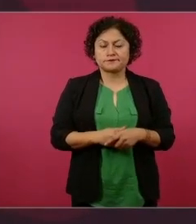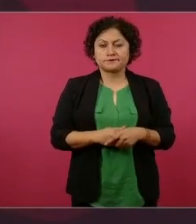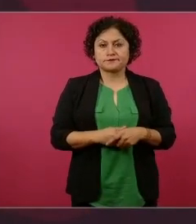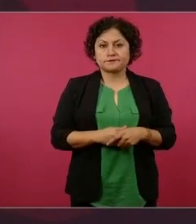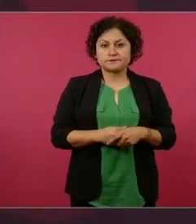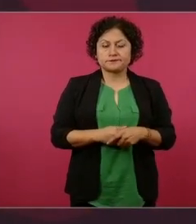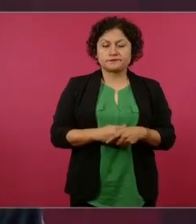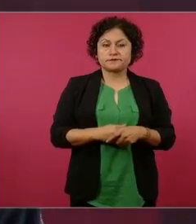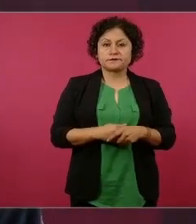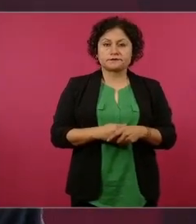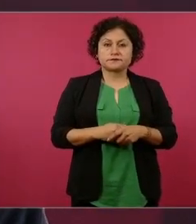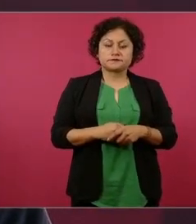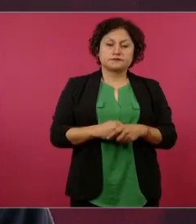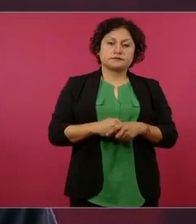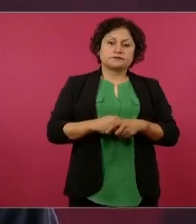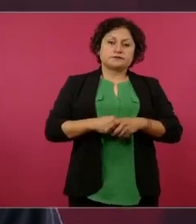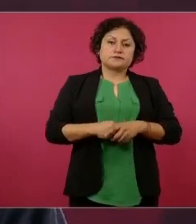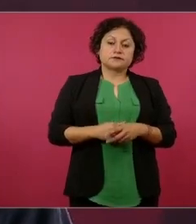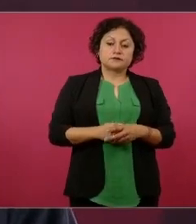¿Por qué no